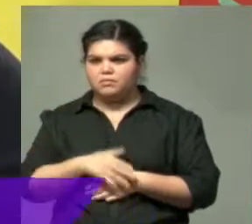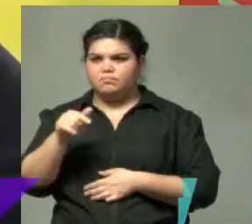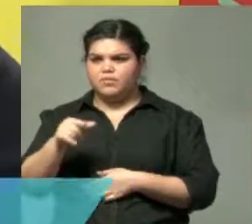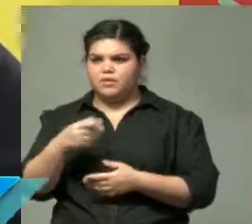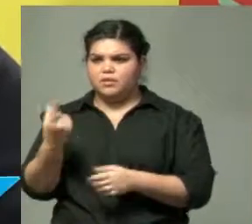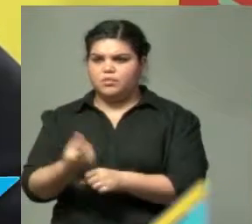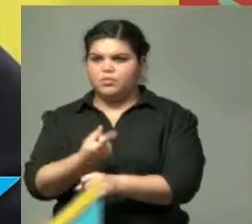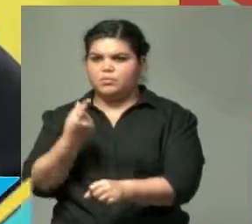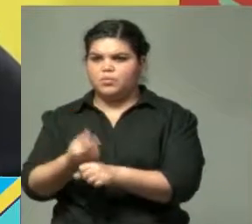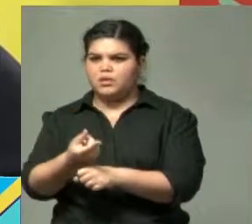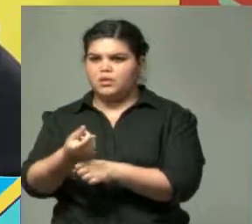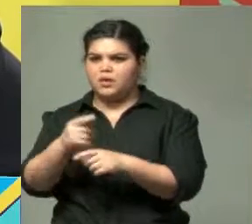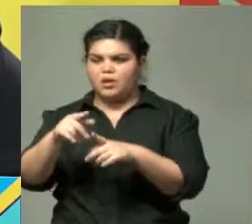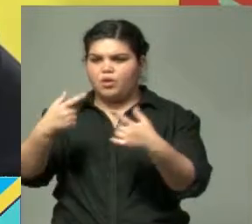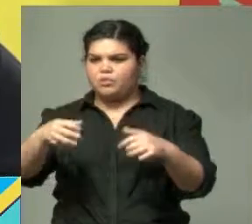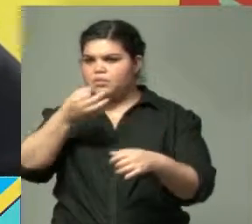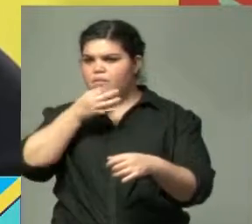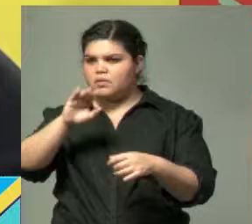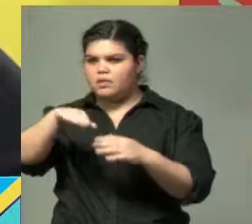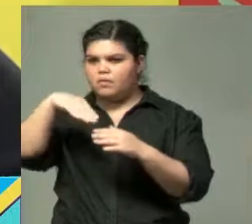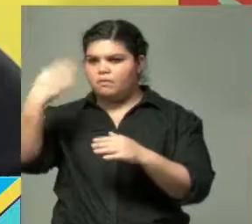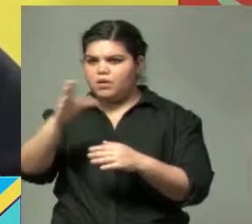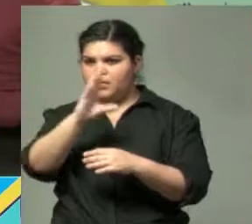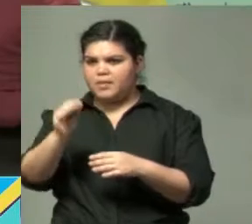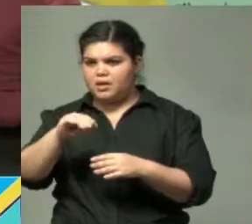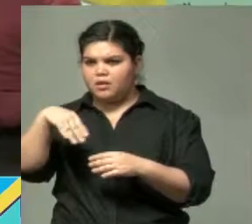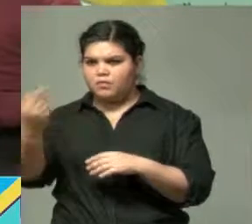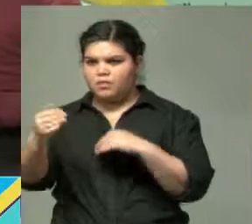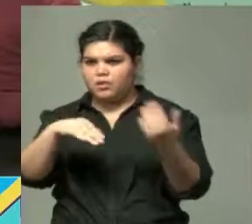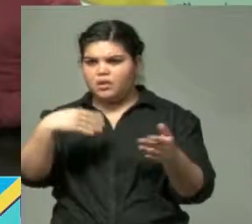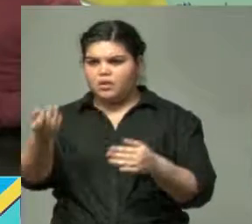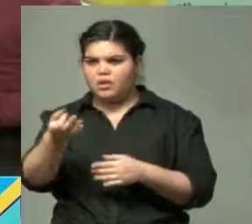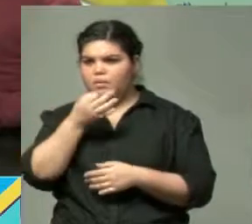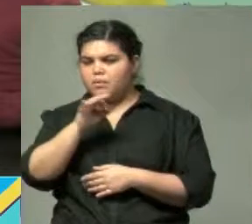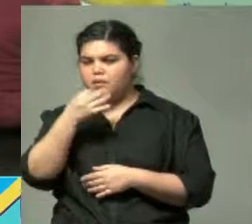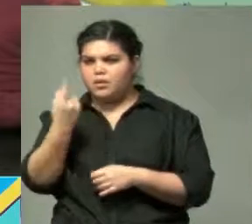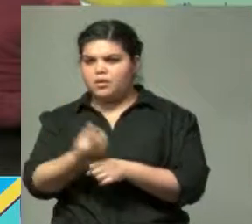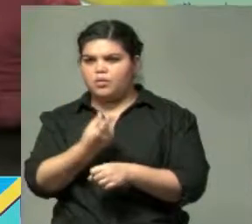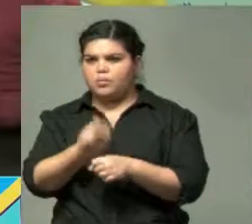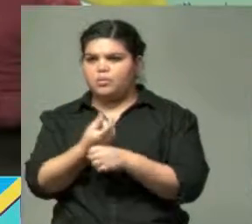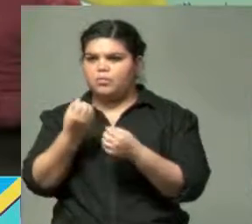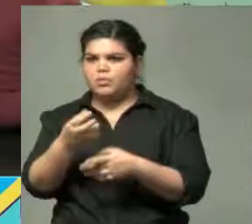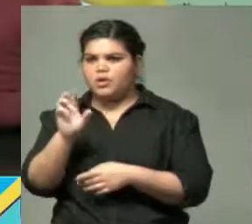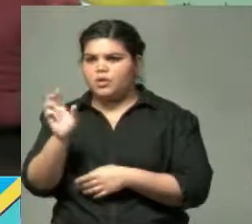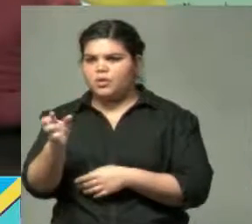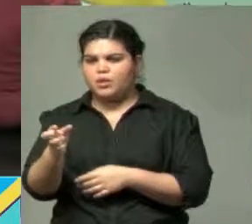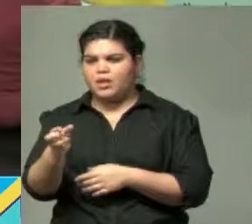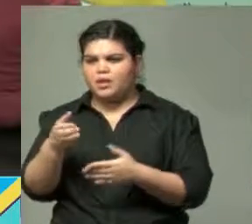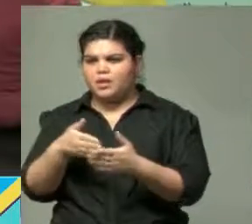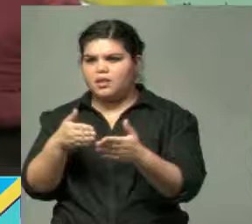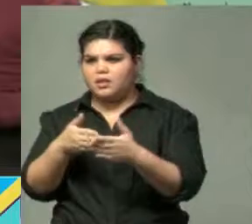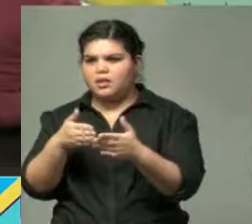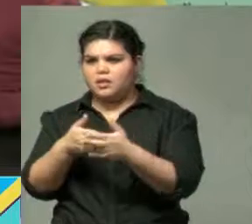colocar sus productos fuera del país. Tenían un dólar que no les permitía exportar y obviamente que